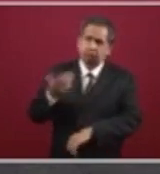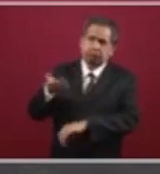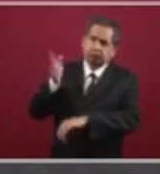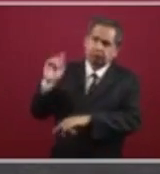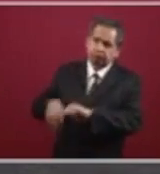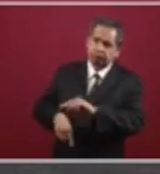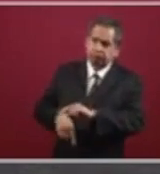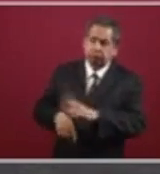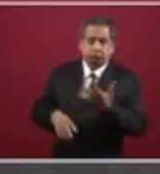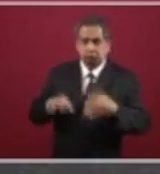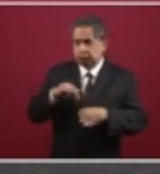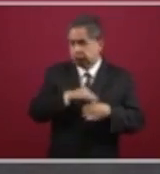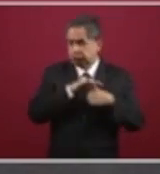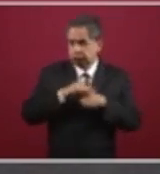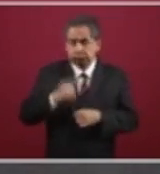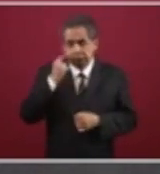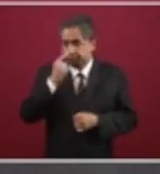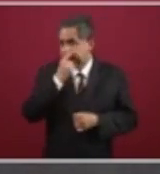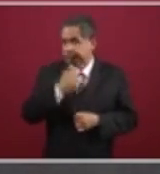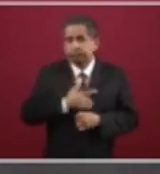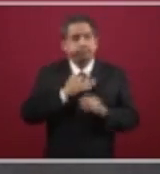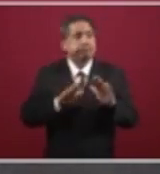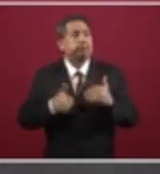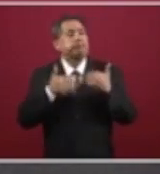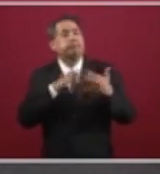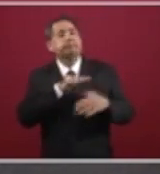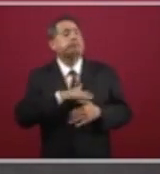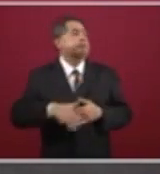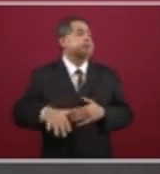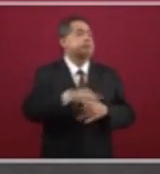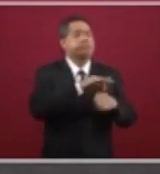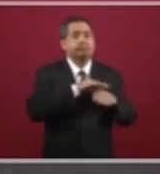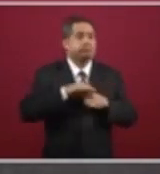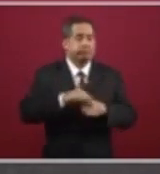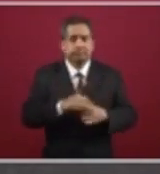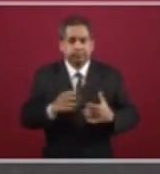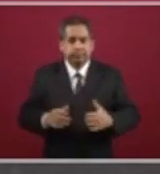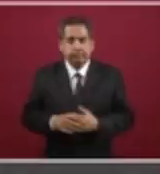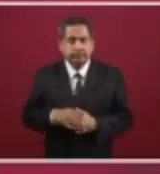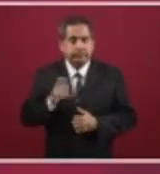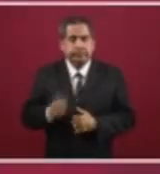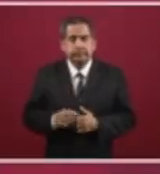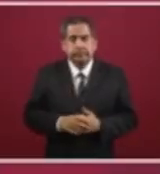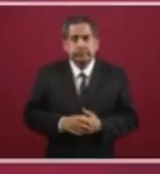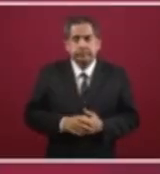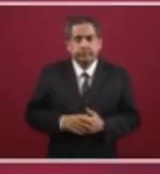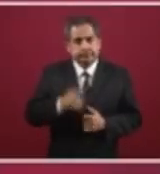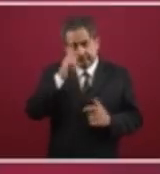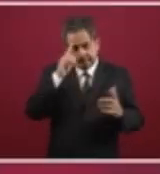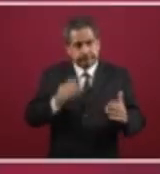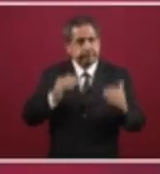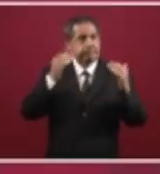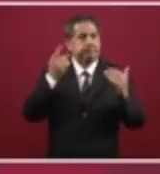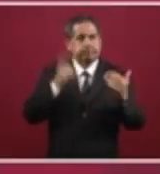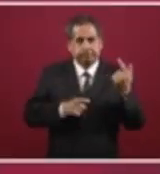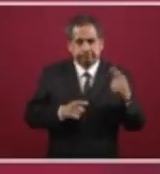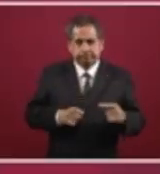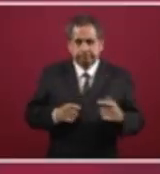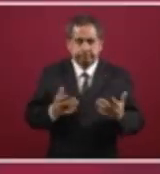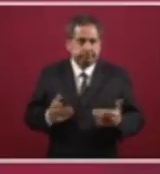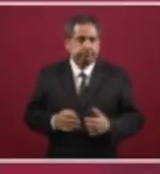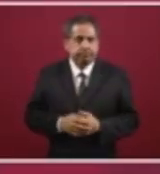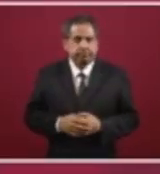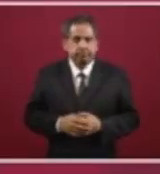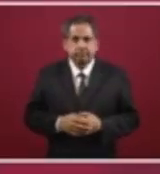si así lo decide el pueblo, que es el soberano.